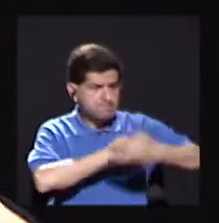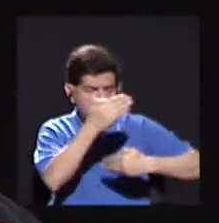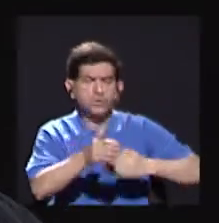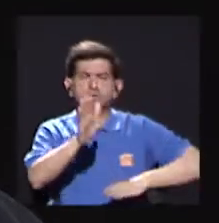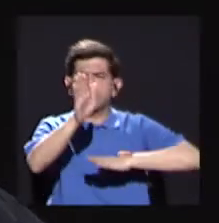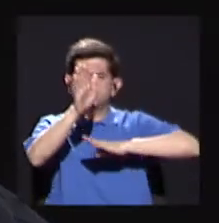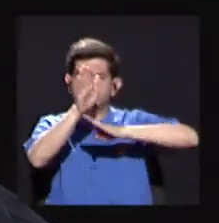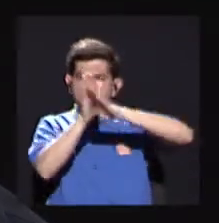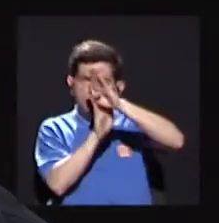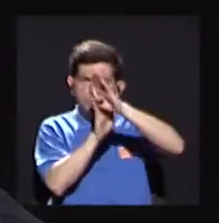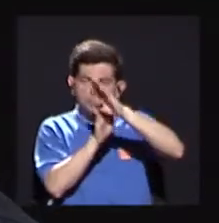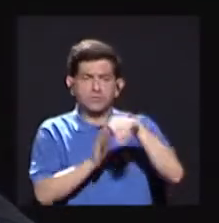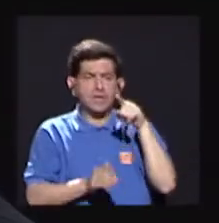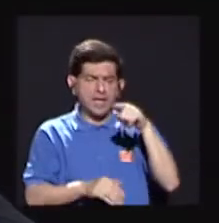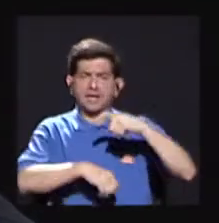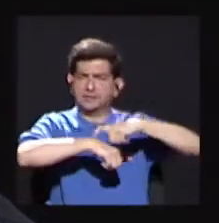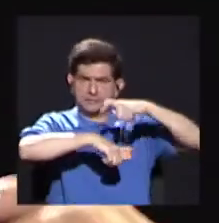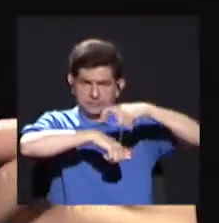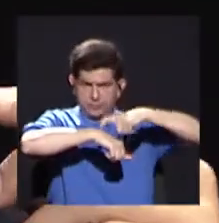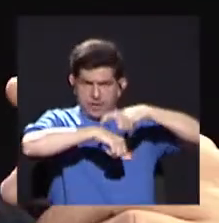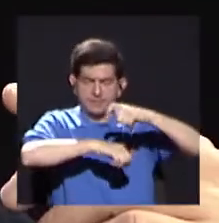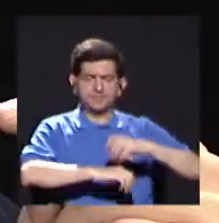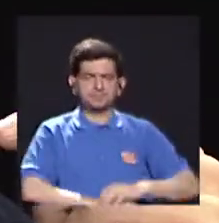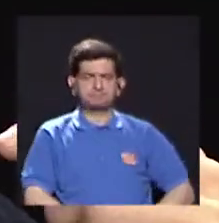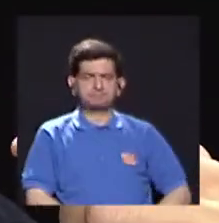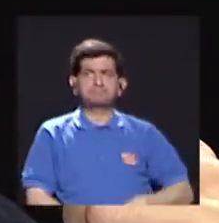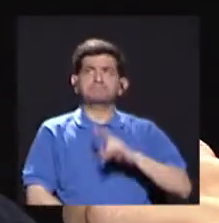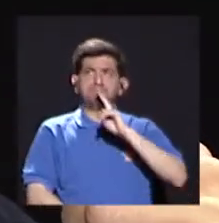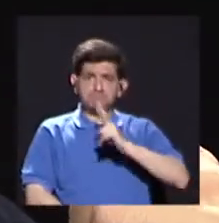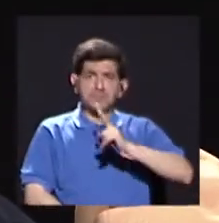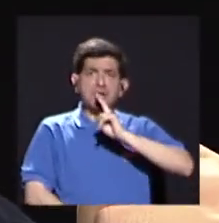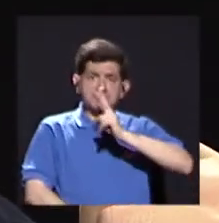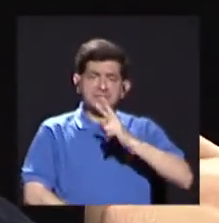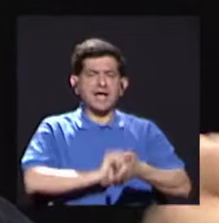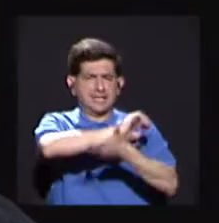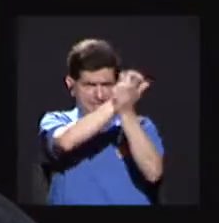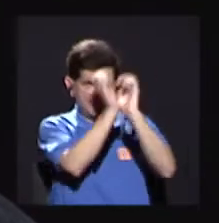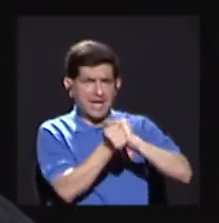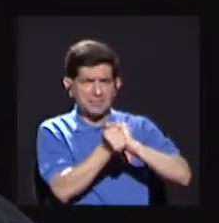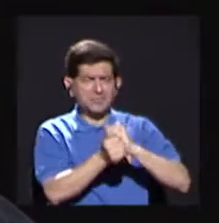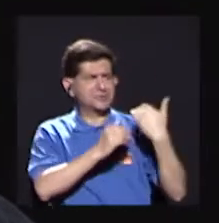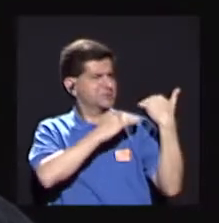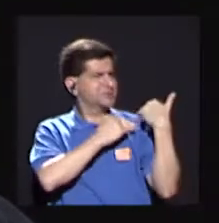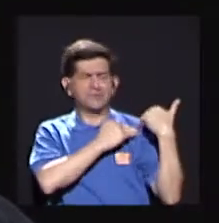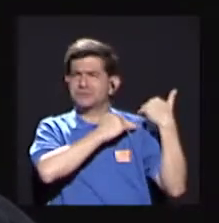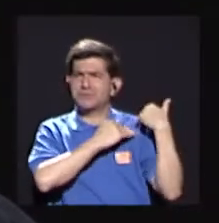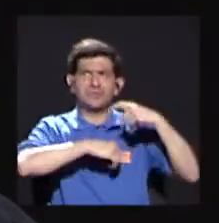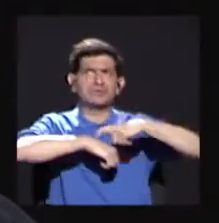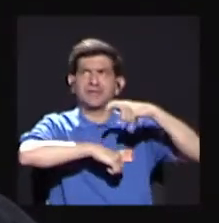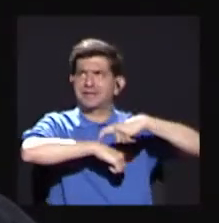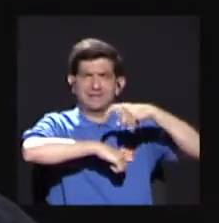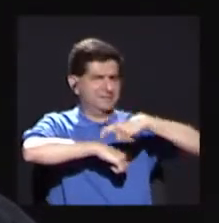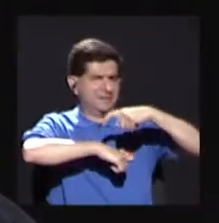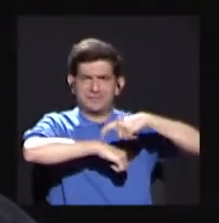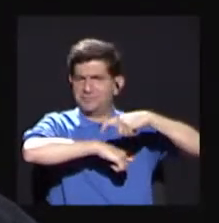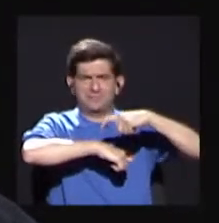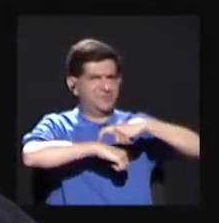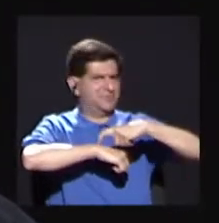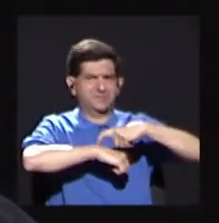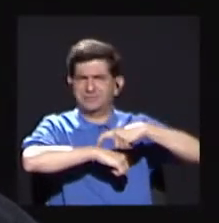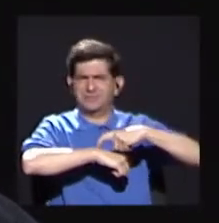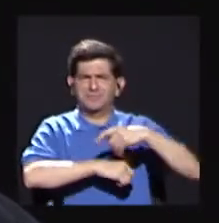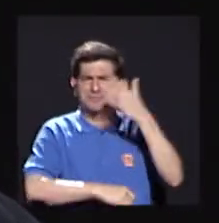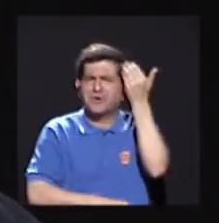desarrollará a lo largo de esa gestión cierto es que hay cambios que no aguantan mucho tiempo porque son